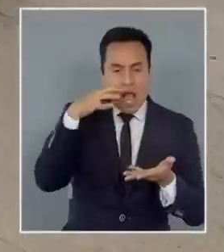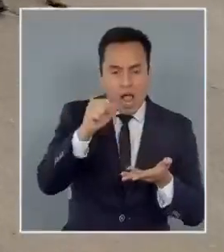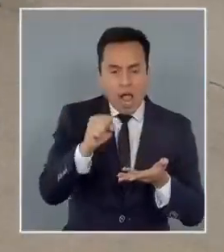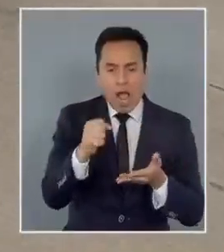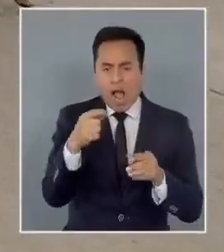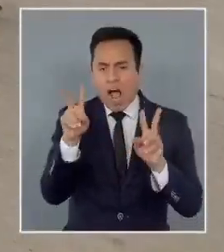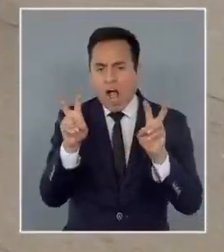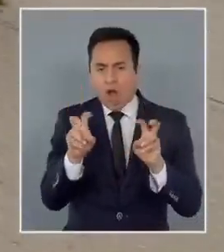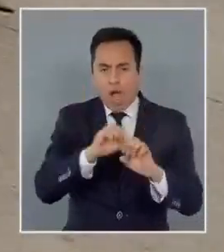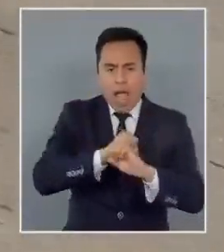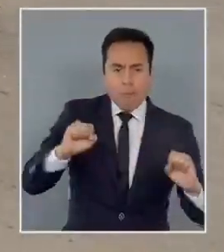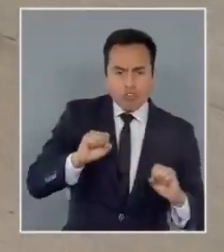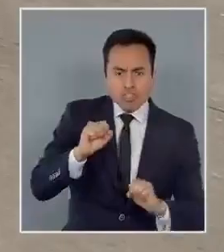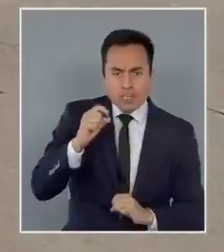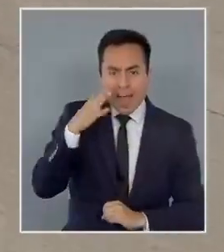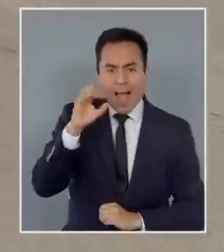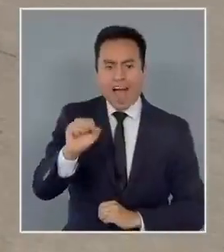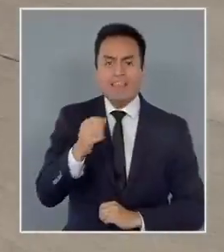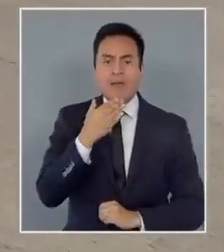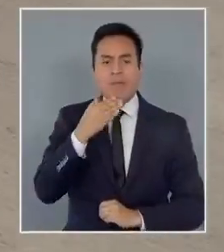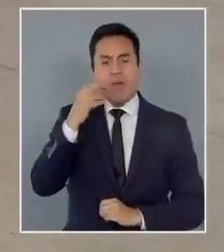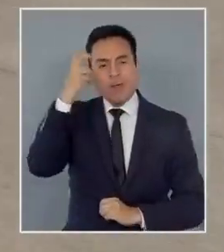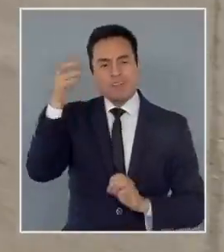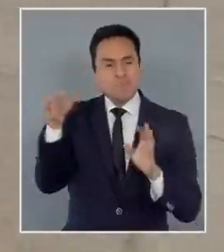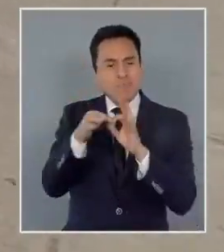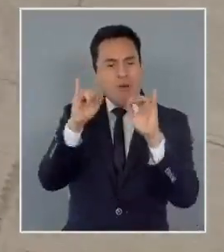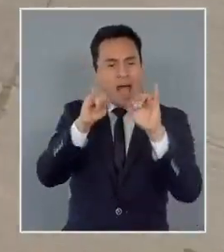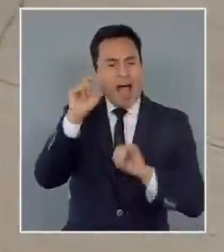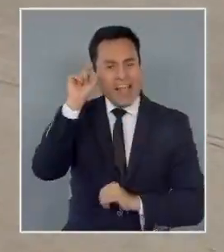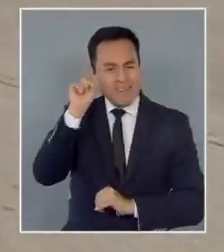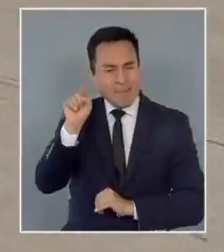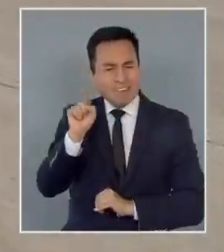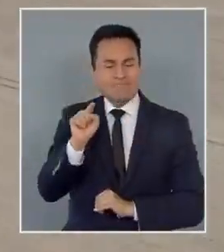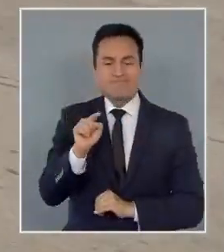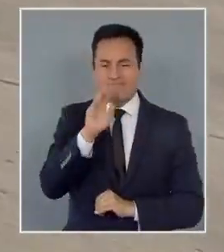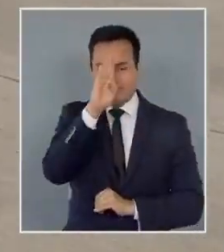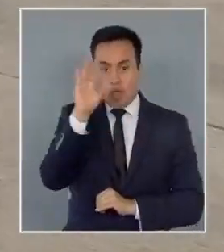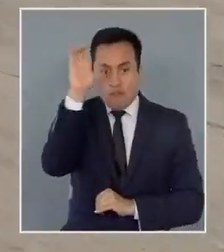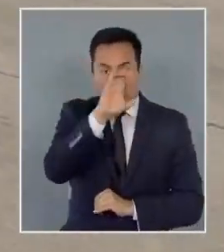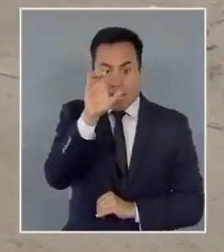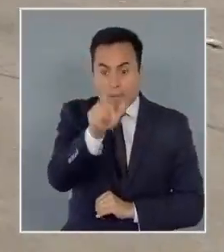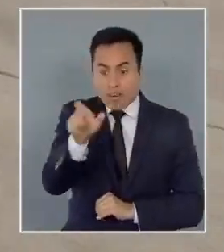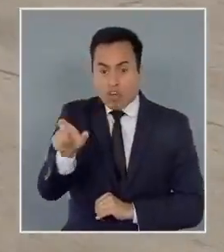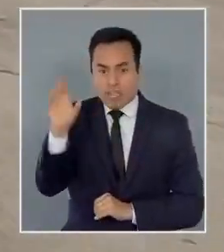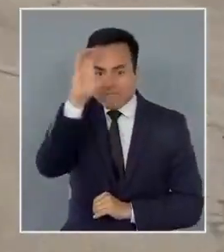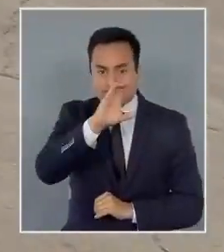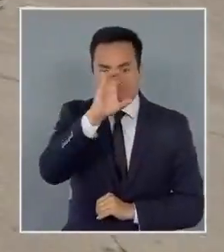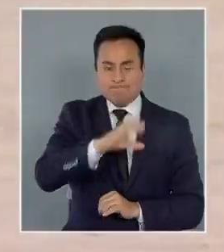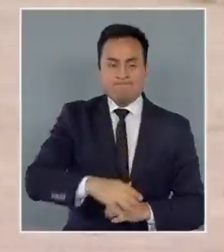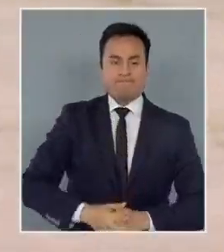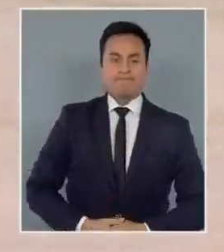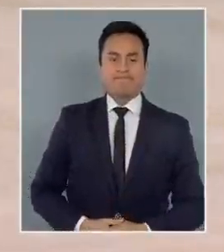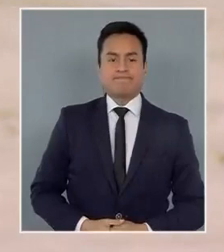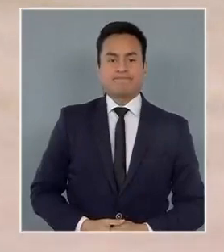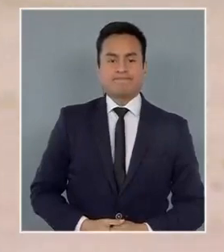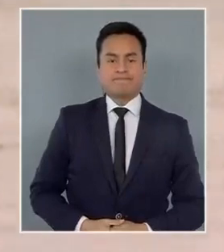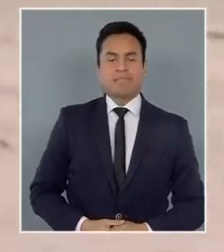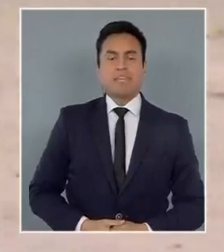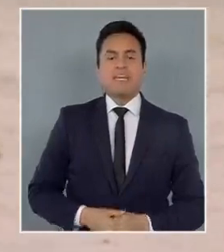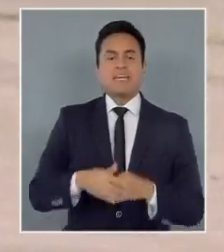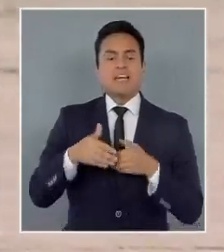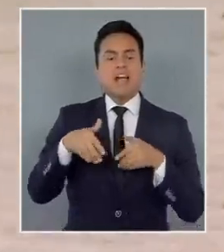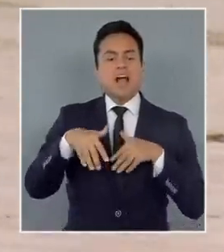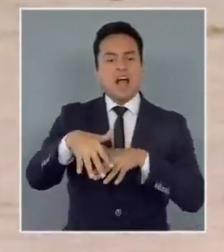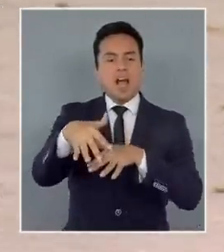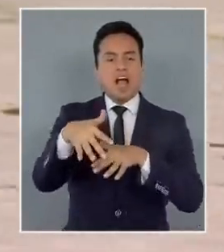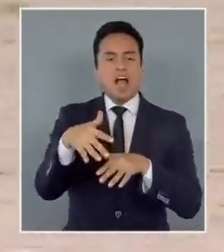de artefactos explosivos, y los ovejeros alemanes, especialistas en la búsqueda de personas. Desfila ahora